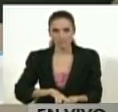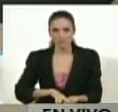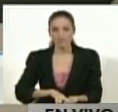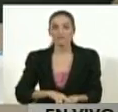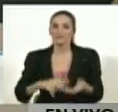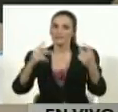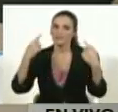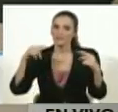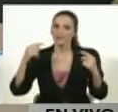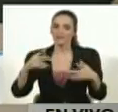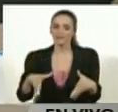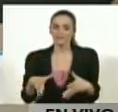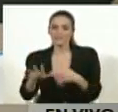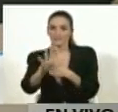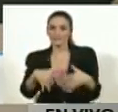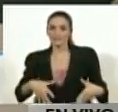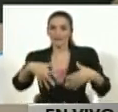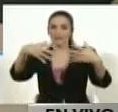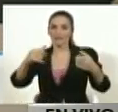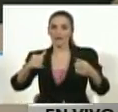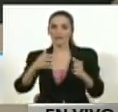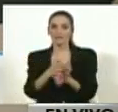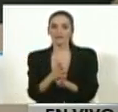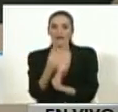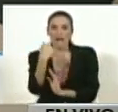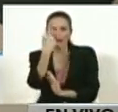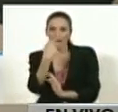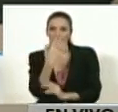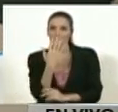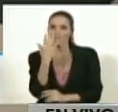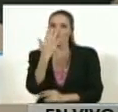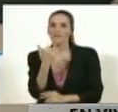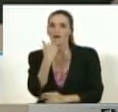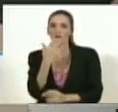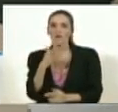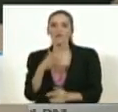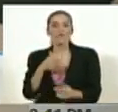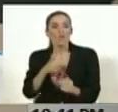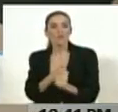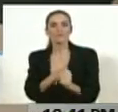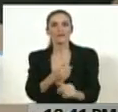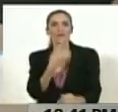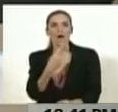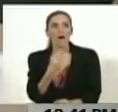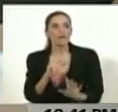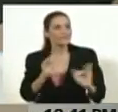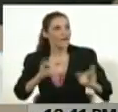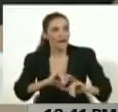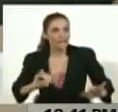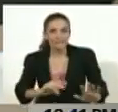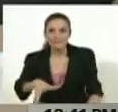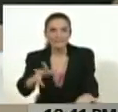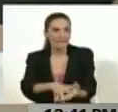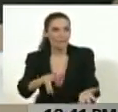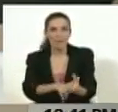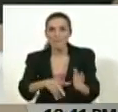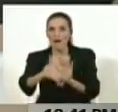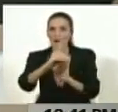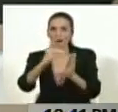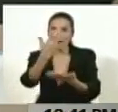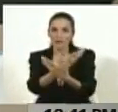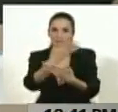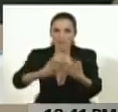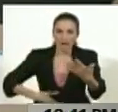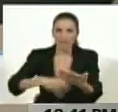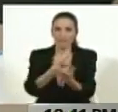tratar de salvar su cara frente a sus seguidores le dijeron que estaba aplicada la carta son unos